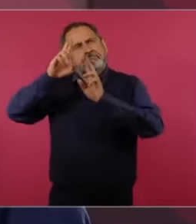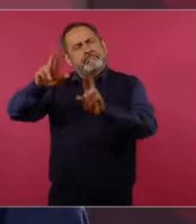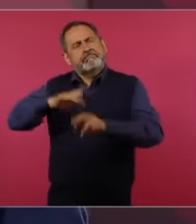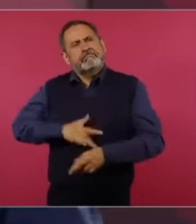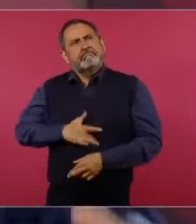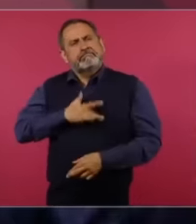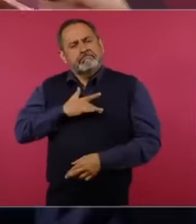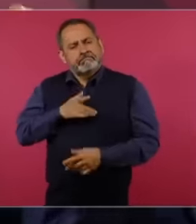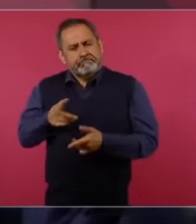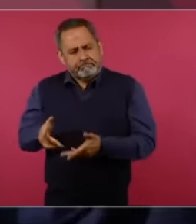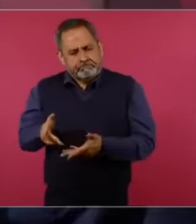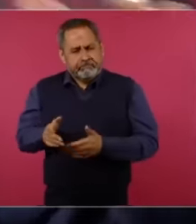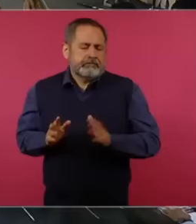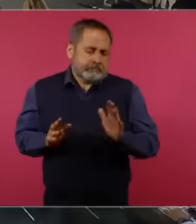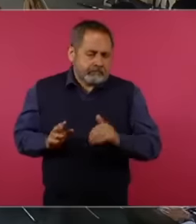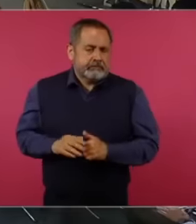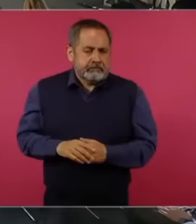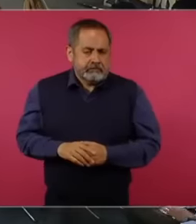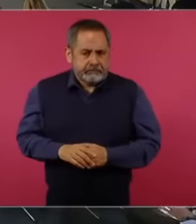pero que